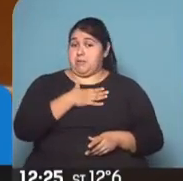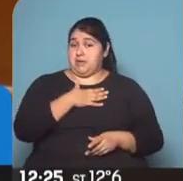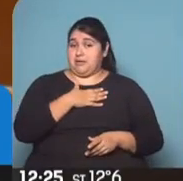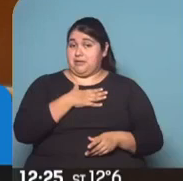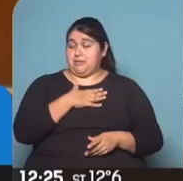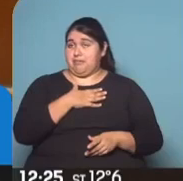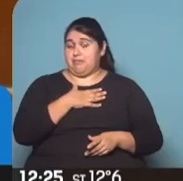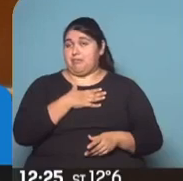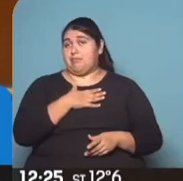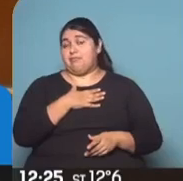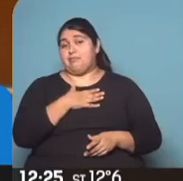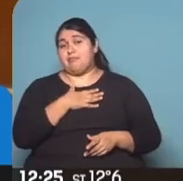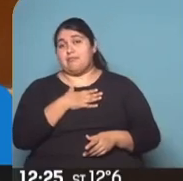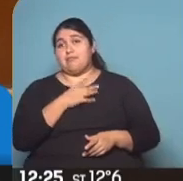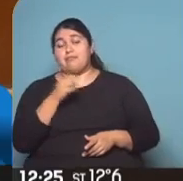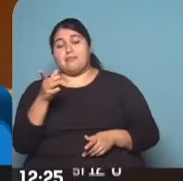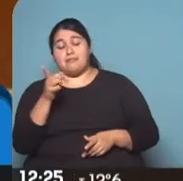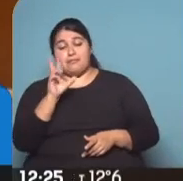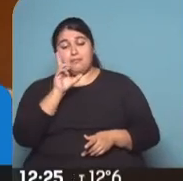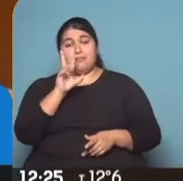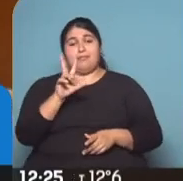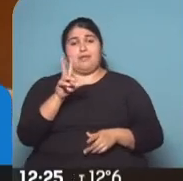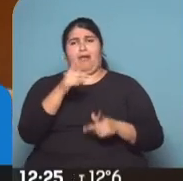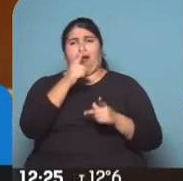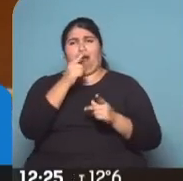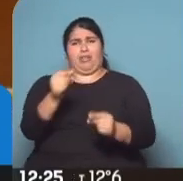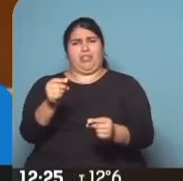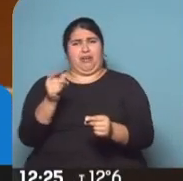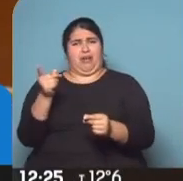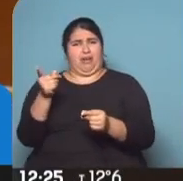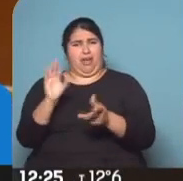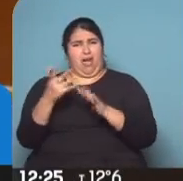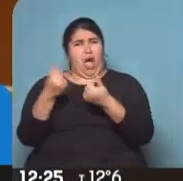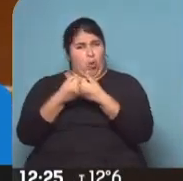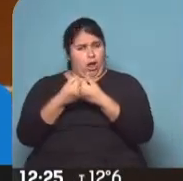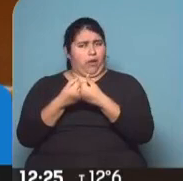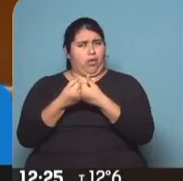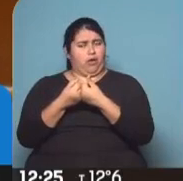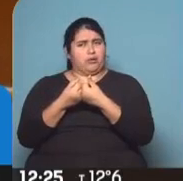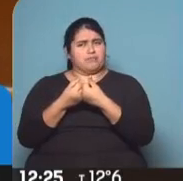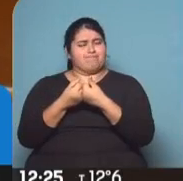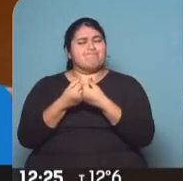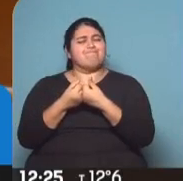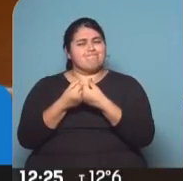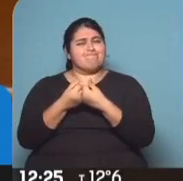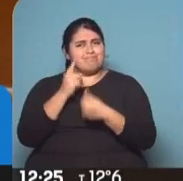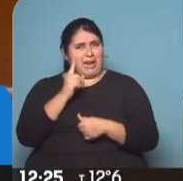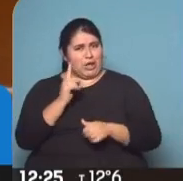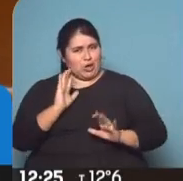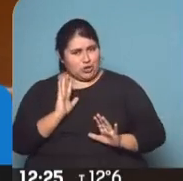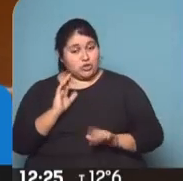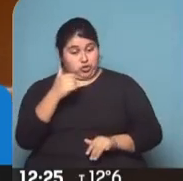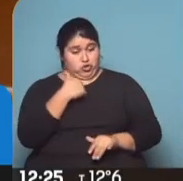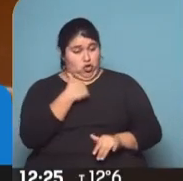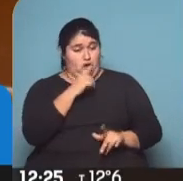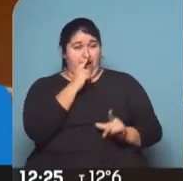irresponsabilidad una declaración de ese tipo de criticar el acuerdo por sí mismo decir yo soy tengo posiciones críticas por